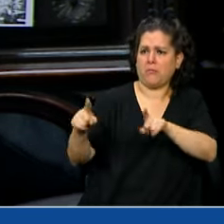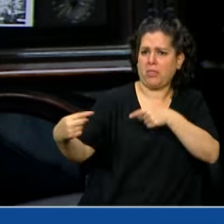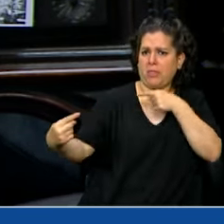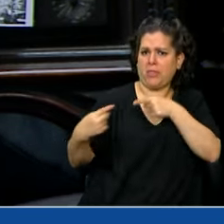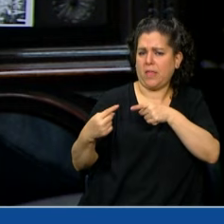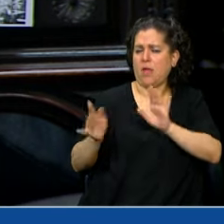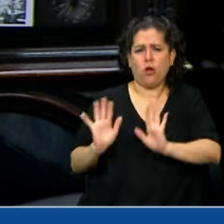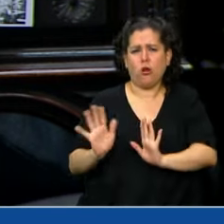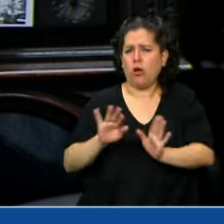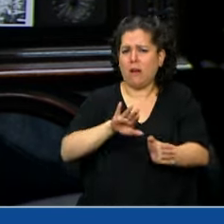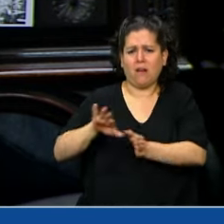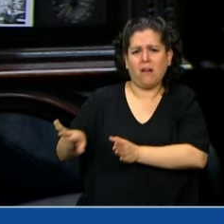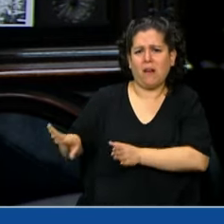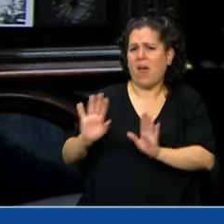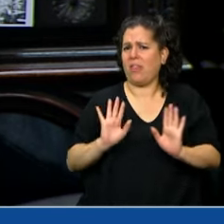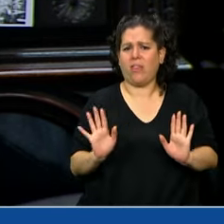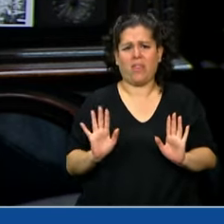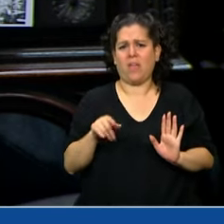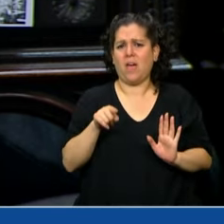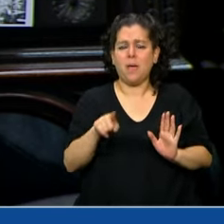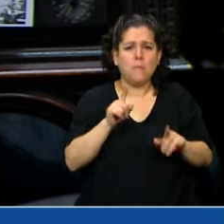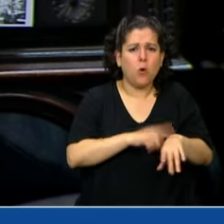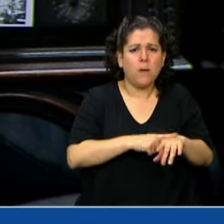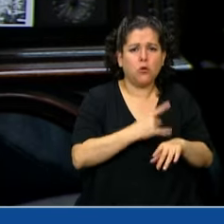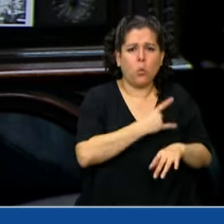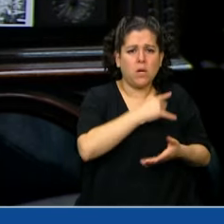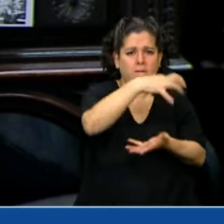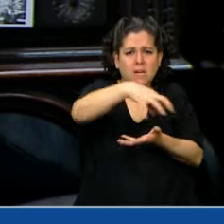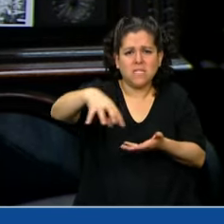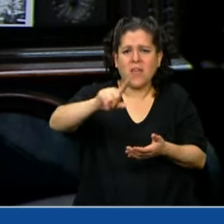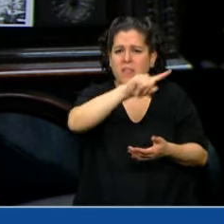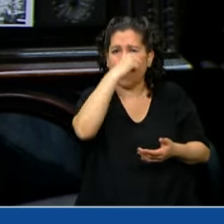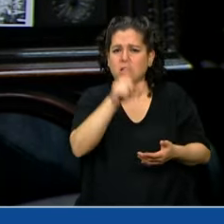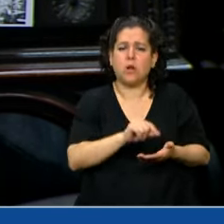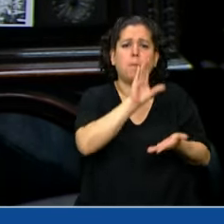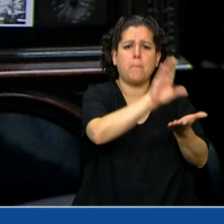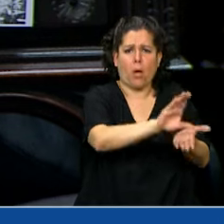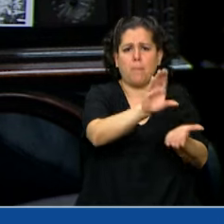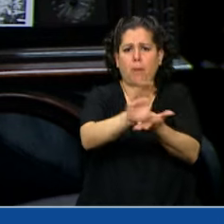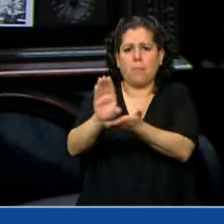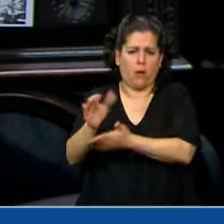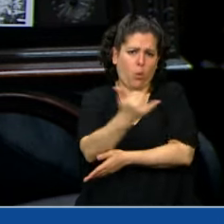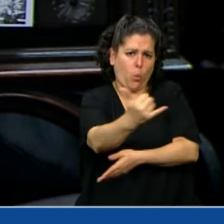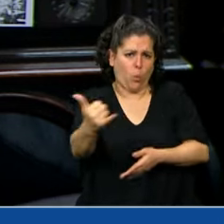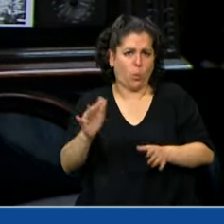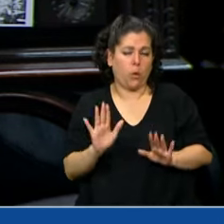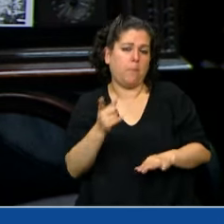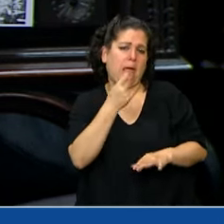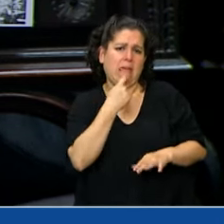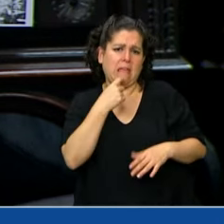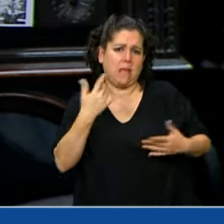gobernador y quién no lo era H inversión en todas las universidades nacionales a modo de